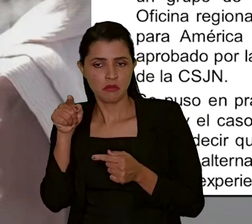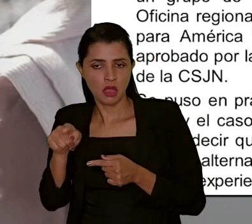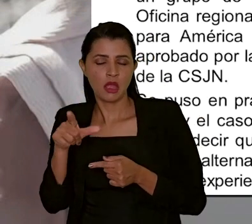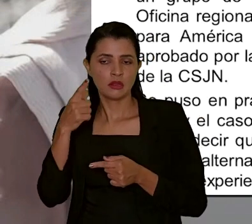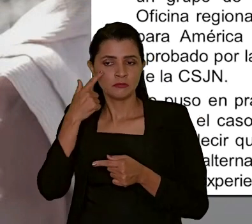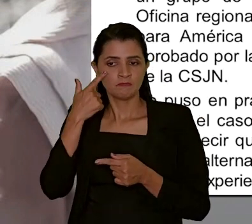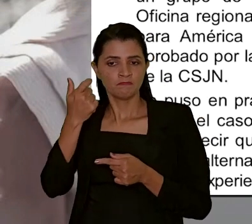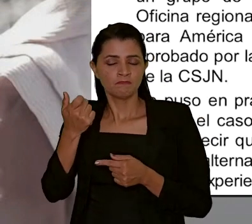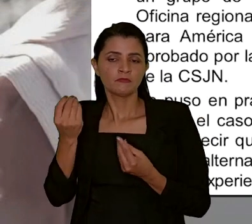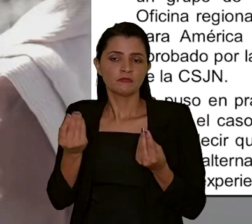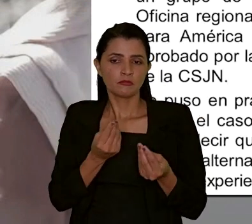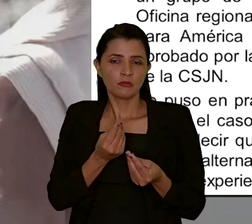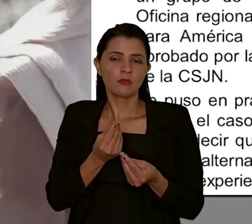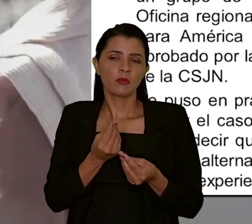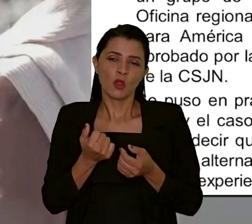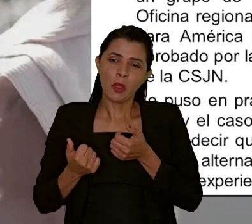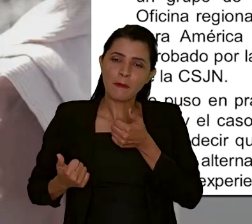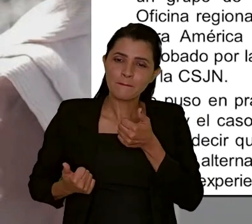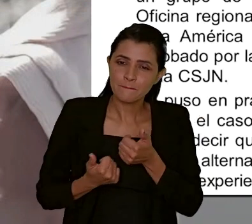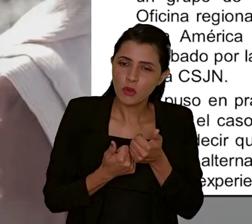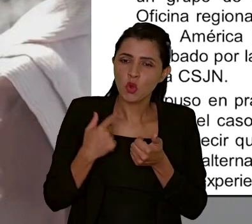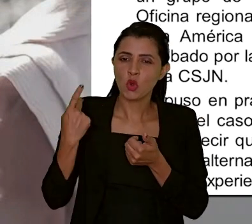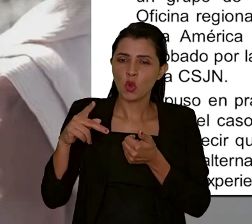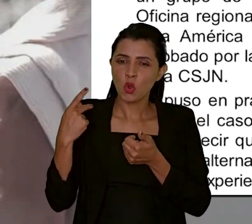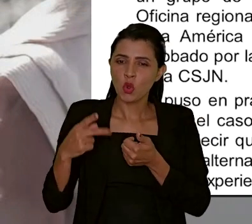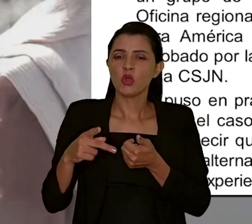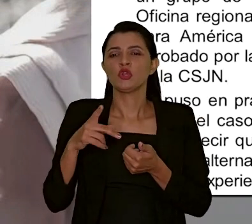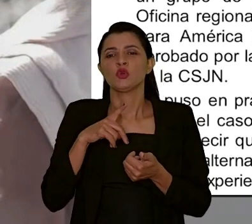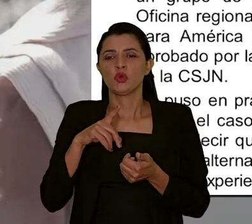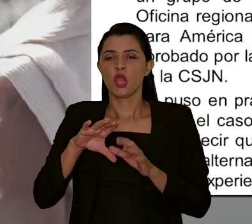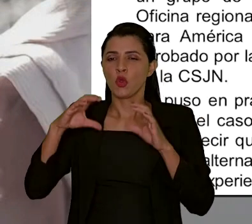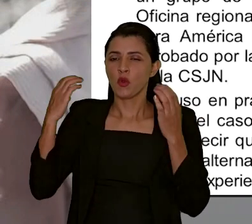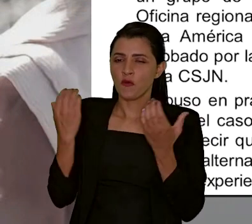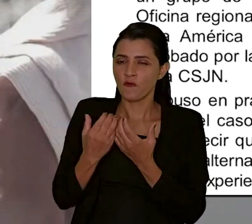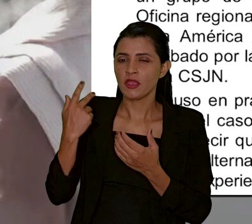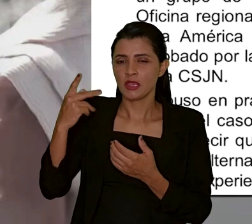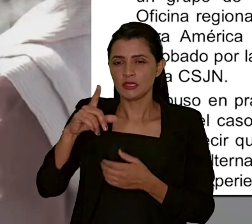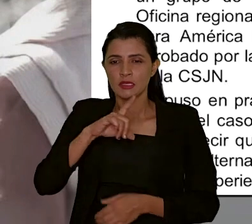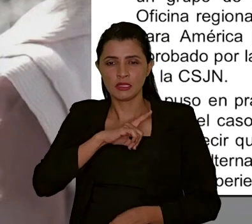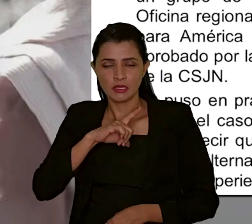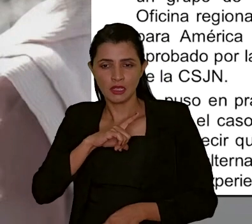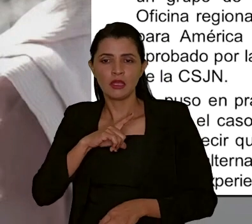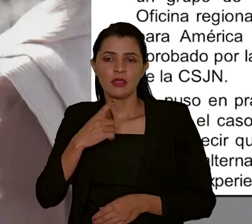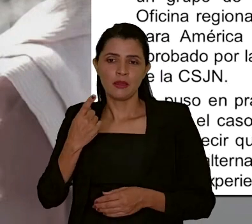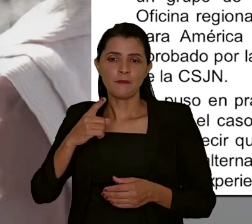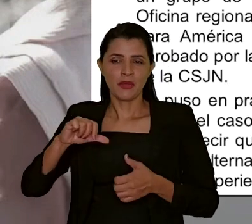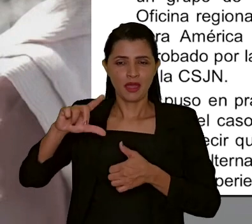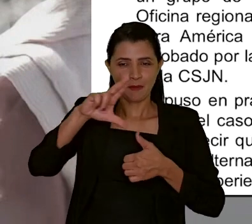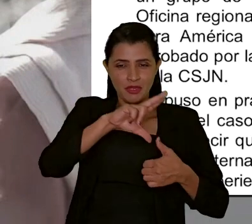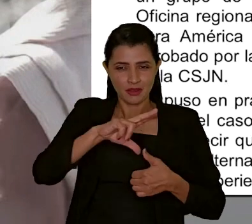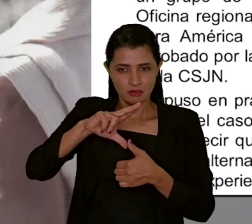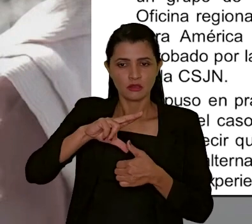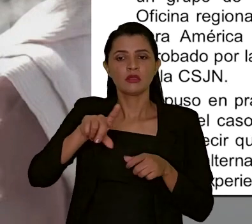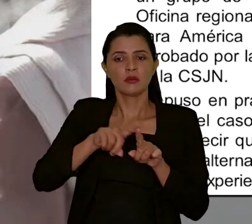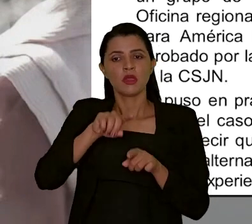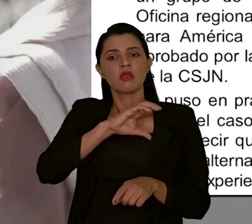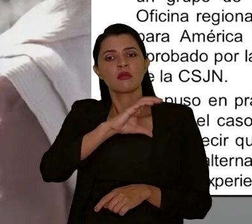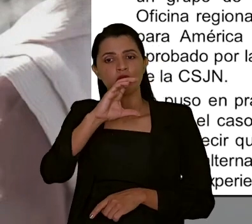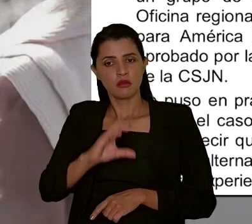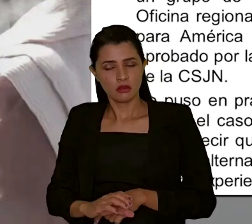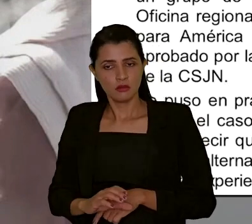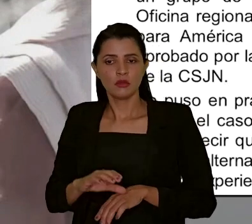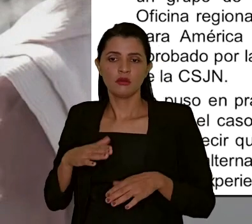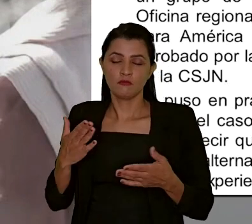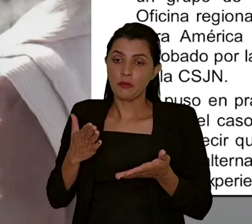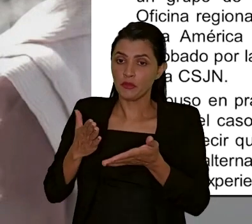quien les habla, con el apoyo de la Oficina Regional de la Conferencia de La Haya para América Latina y el Caribe. Luego fue